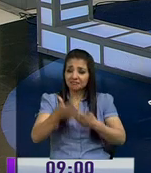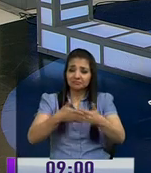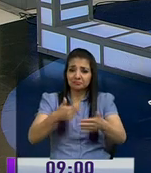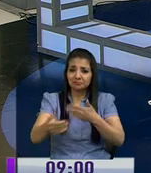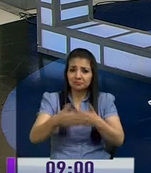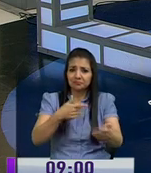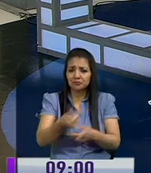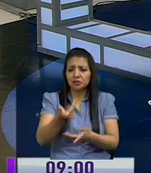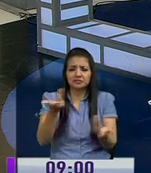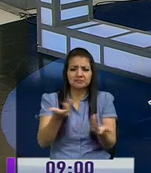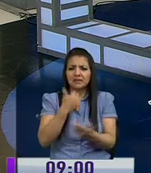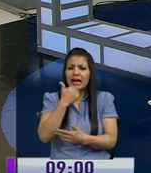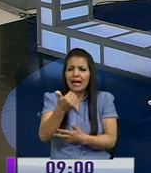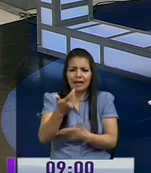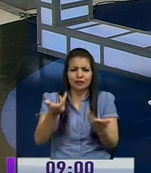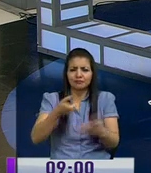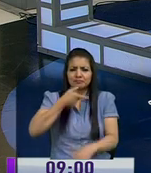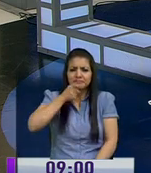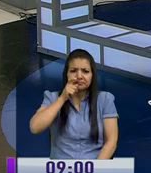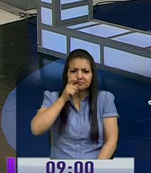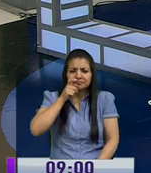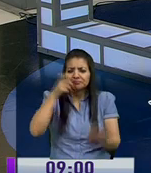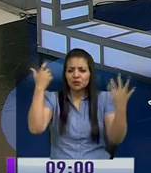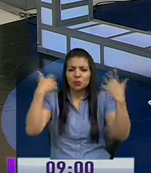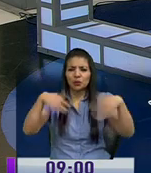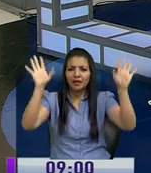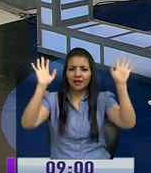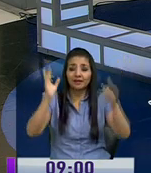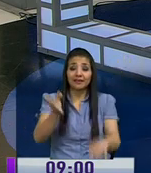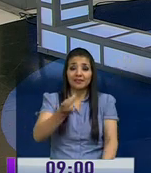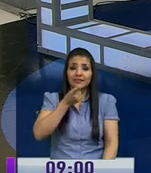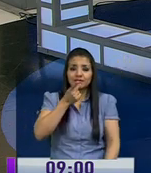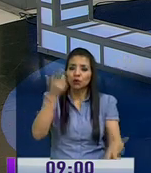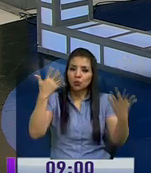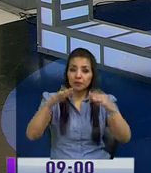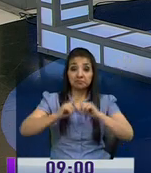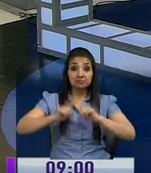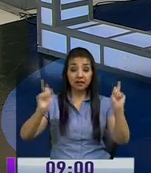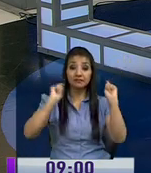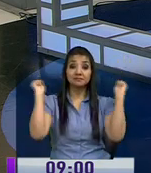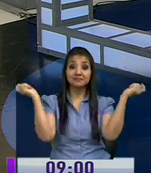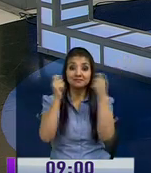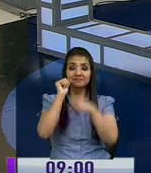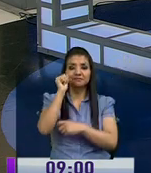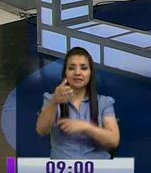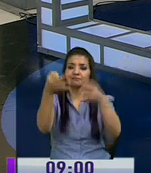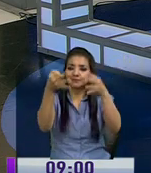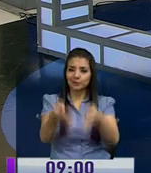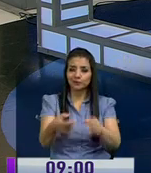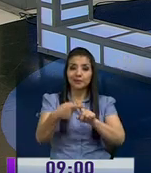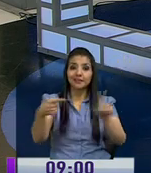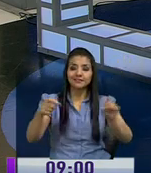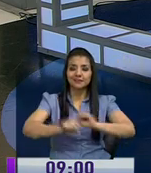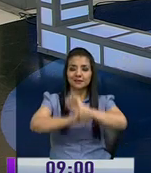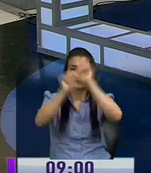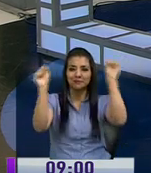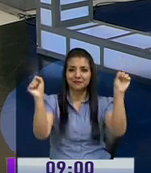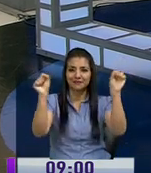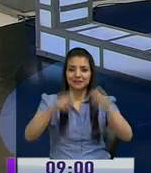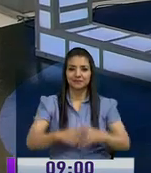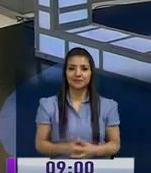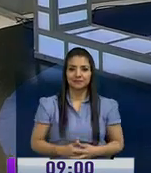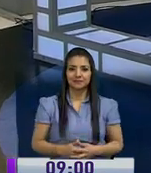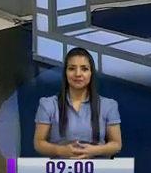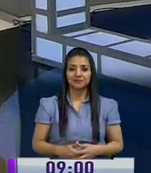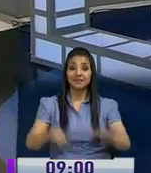unas naranjillitas, mis pelitas, desayuno, lo que quiera, pero la farra mañana, desde muy temprano en 6 de diciembre,